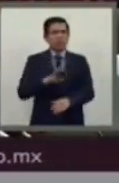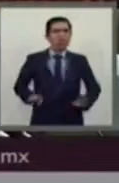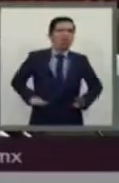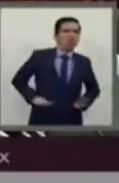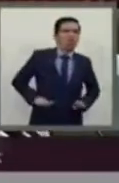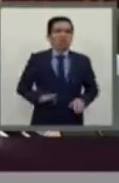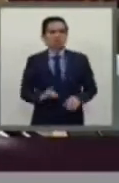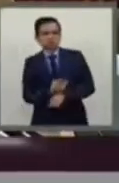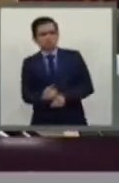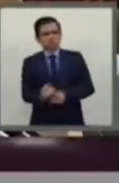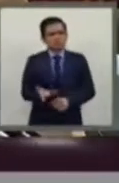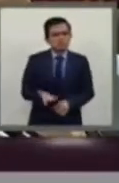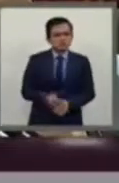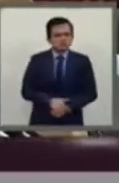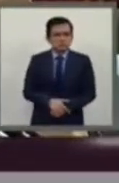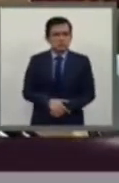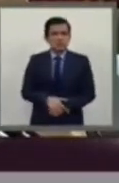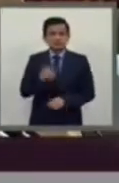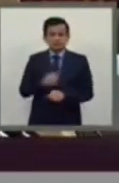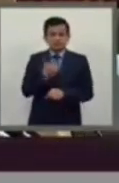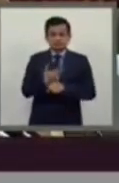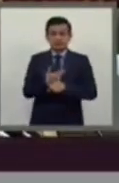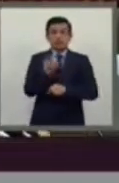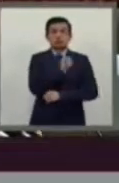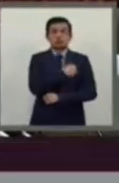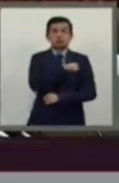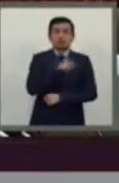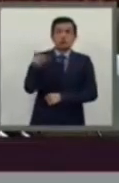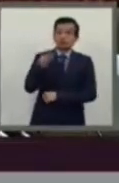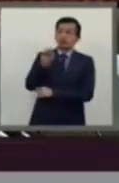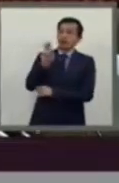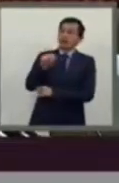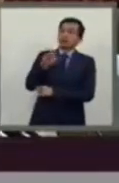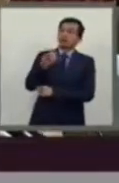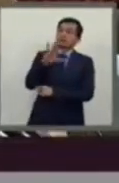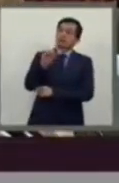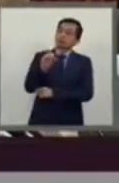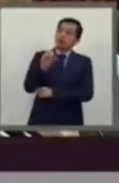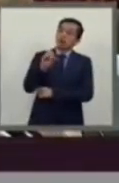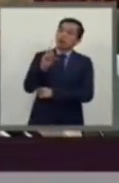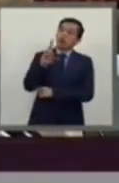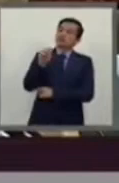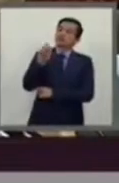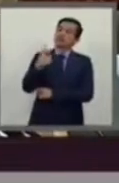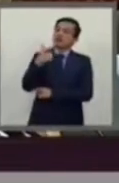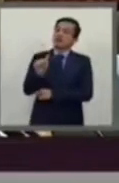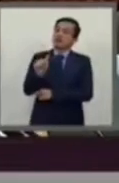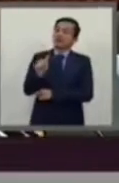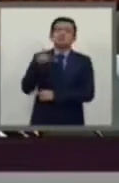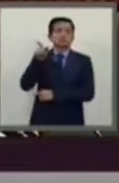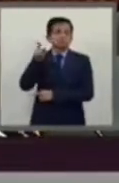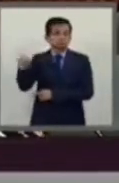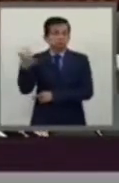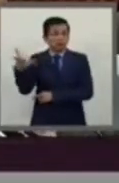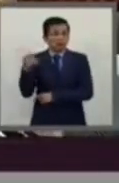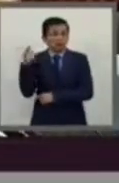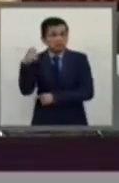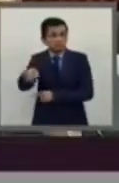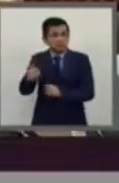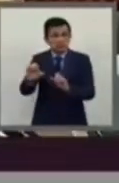El secretario de Salud, Francisco Ortega Farrera, ha emprendido de Chiapas,